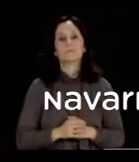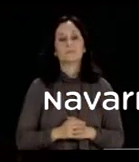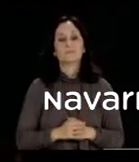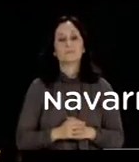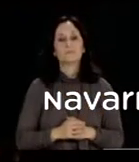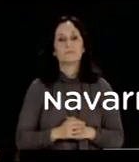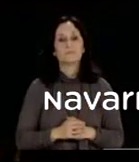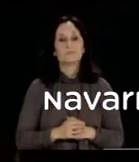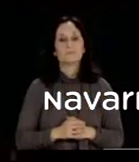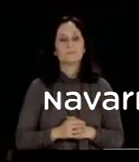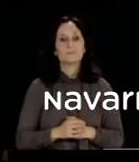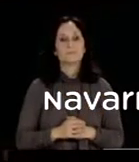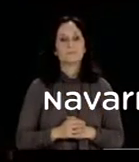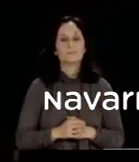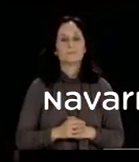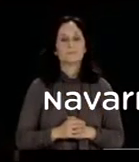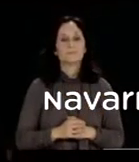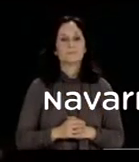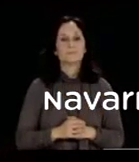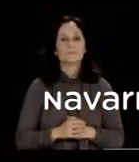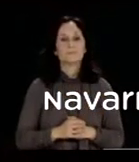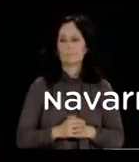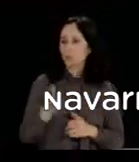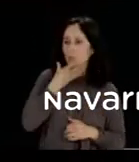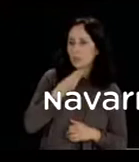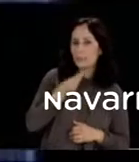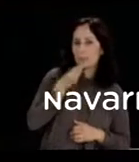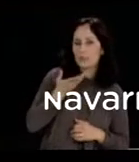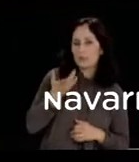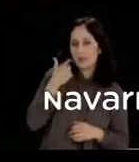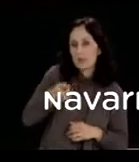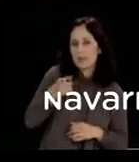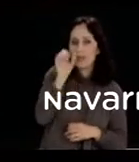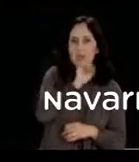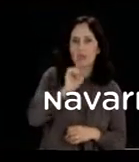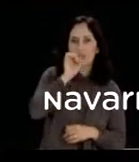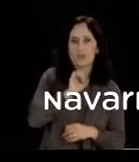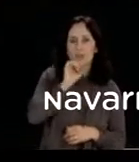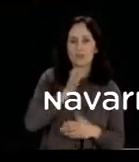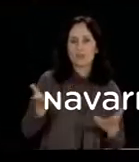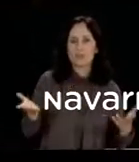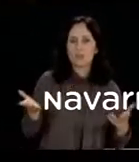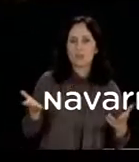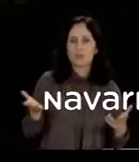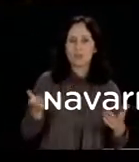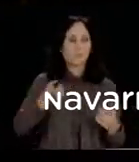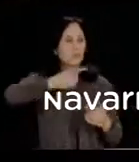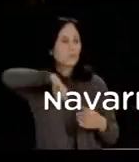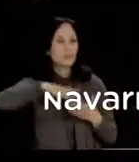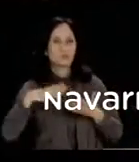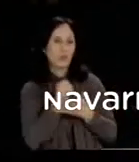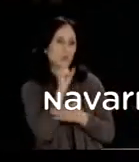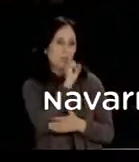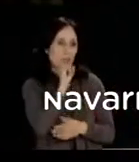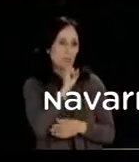Acompañados del tic-tac. Oye, qué bonito, ¿no? Pones aquí a cantar un poquito. Cantamos todos,